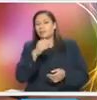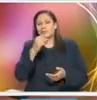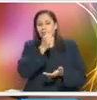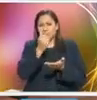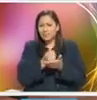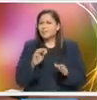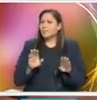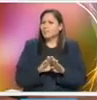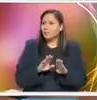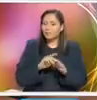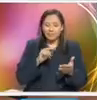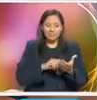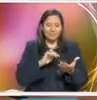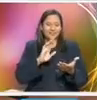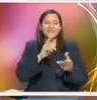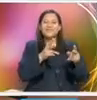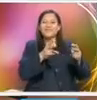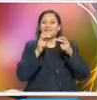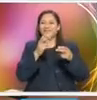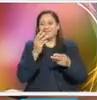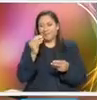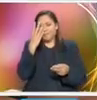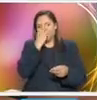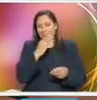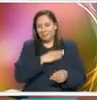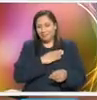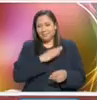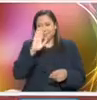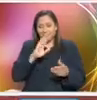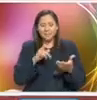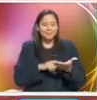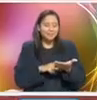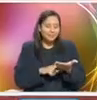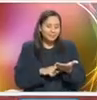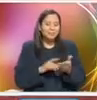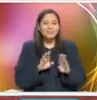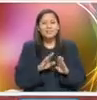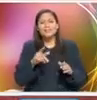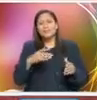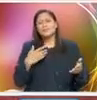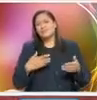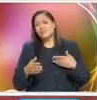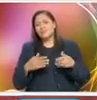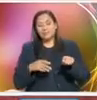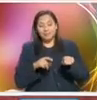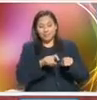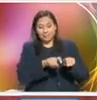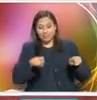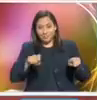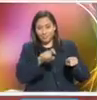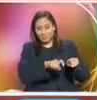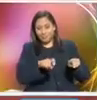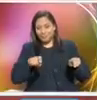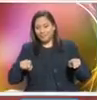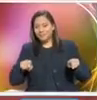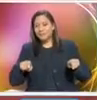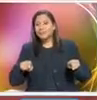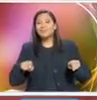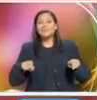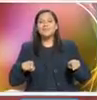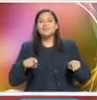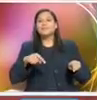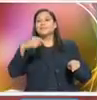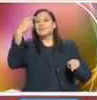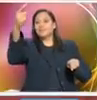eso, Piso? Es un hack muy lindo. La frustración que genera caminar a una ciclovía para llegar y encontrarla